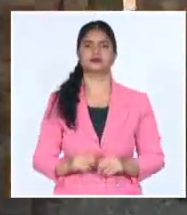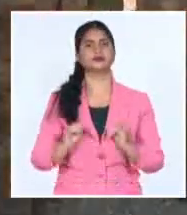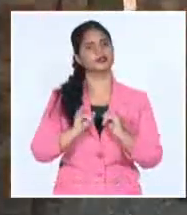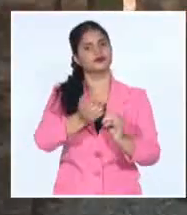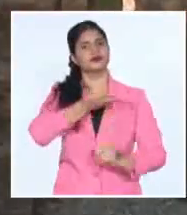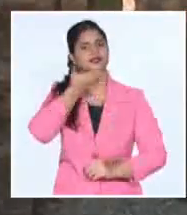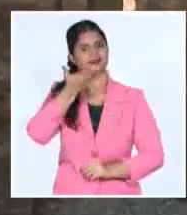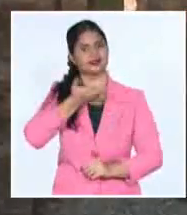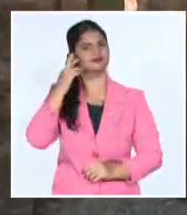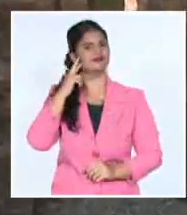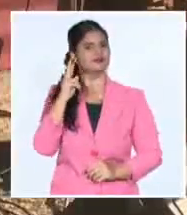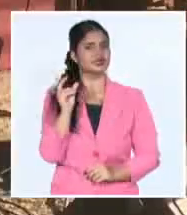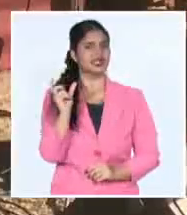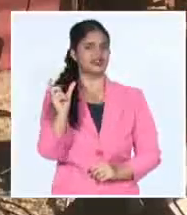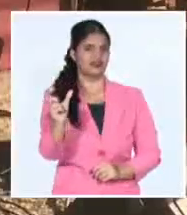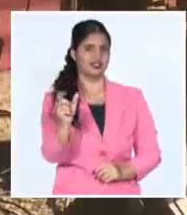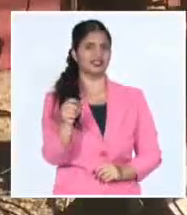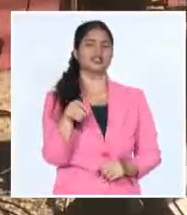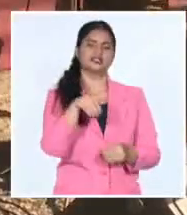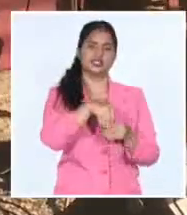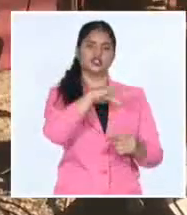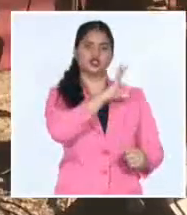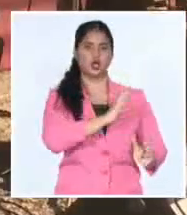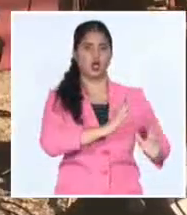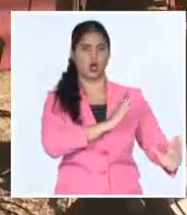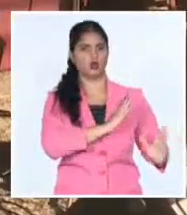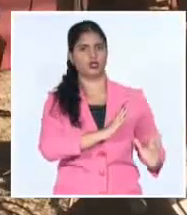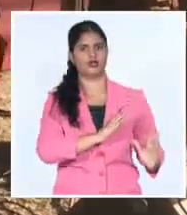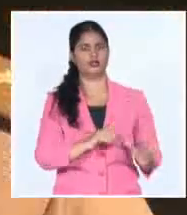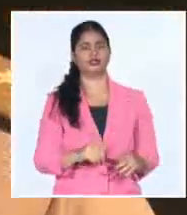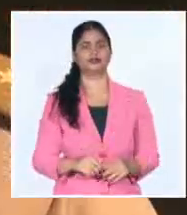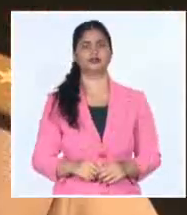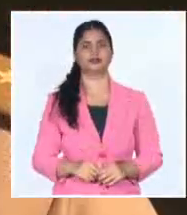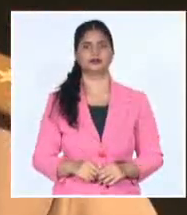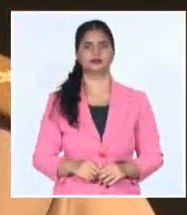jornada en el Alto Oriente cubano. Orestes Ríos, Canal Cubano de